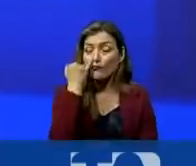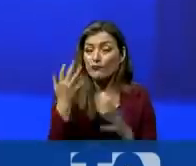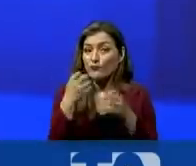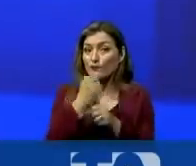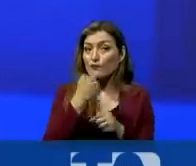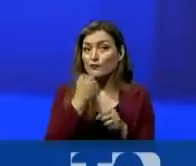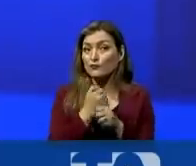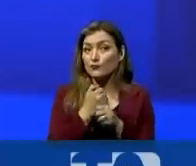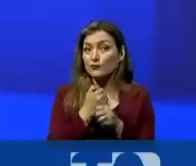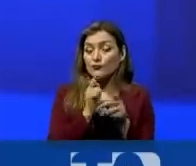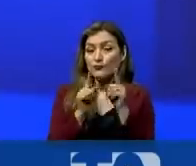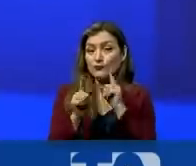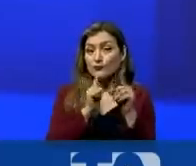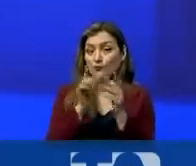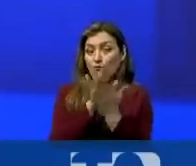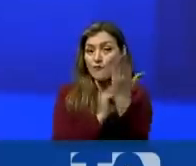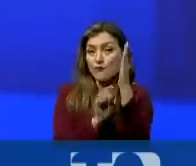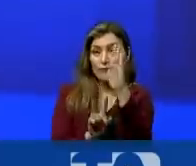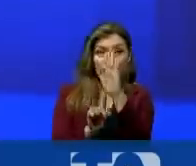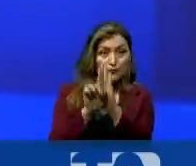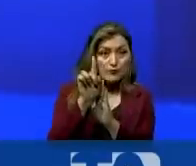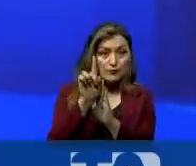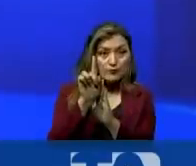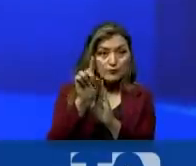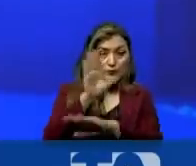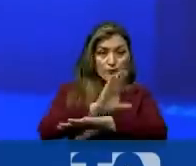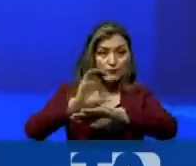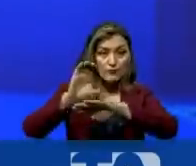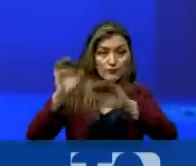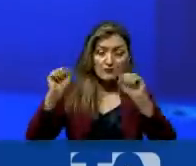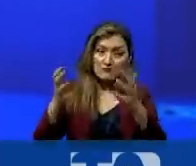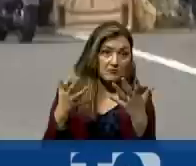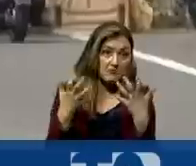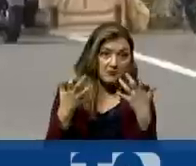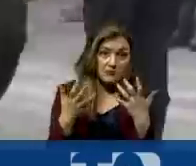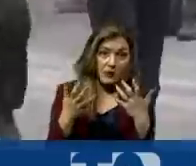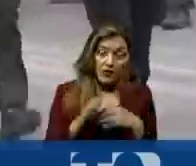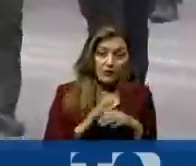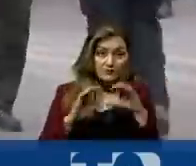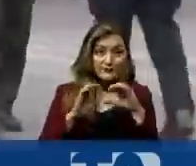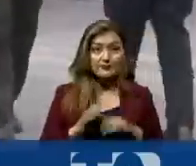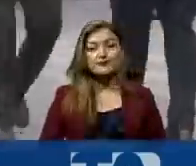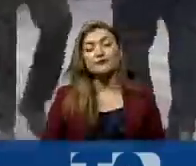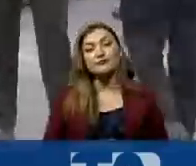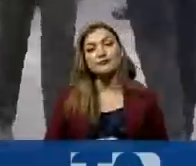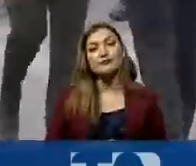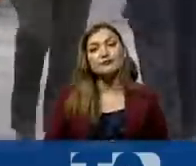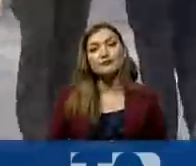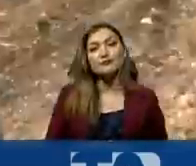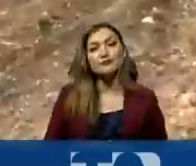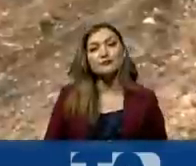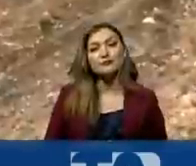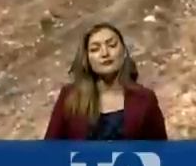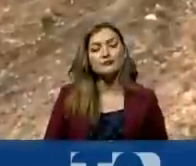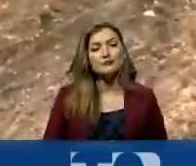quieran trabajar en proyectos en desarrollo para sus sectores rurales pero en aquellos que hoy están bloqueando las carreteras o que han